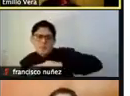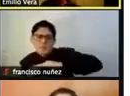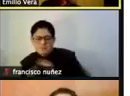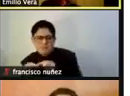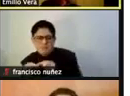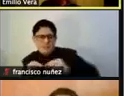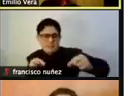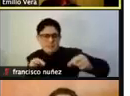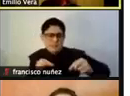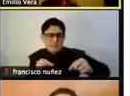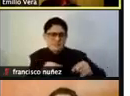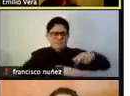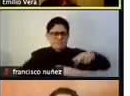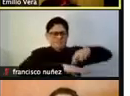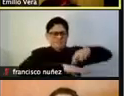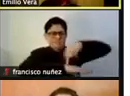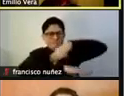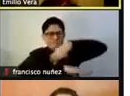Qué interesante.